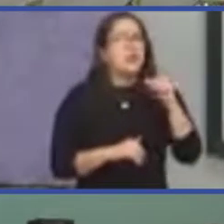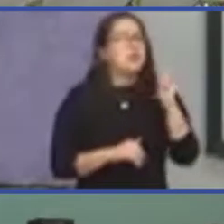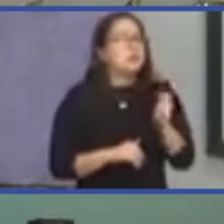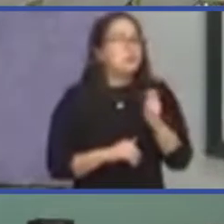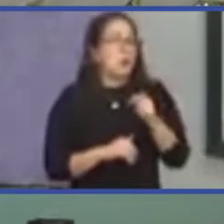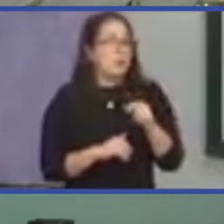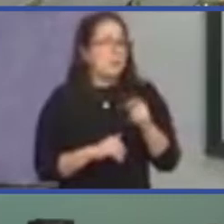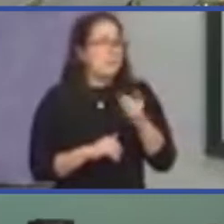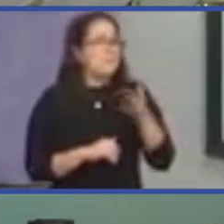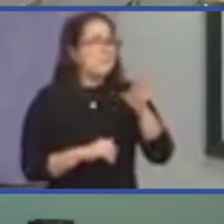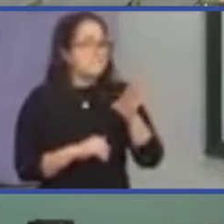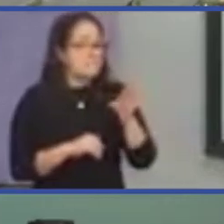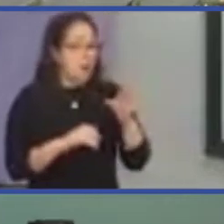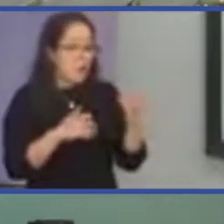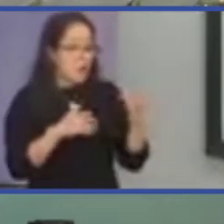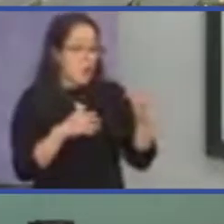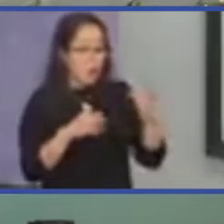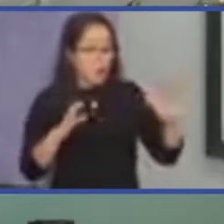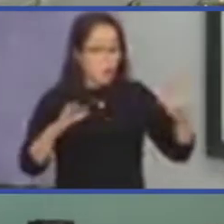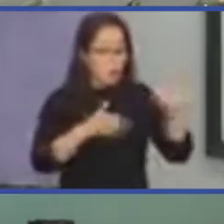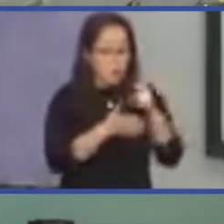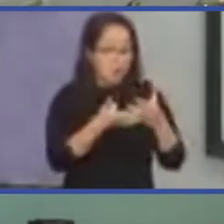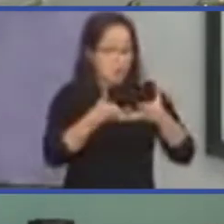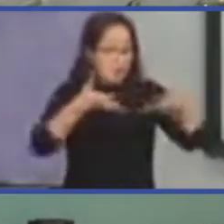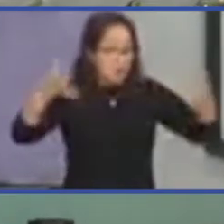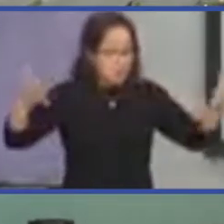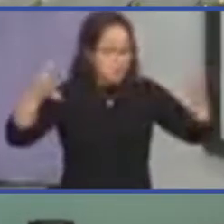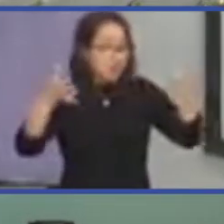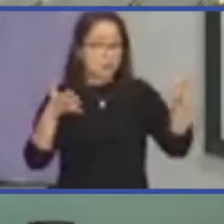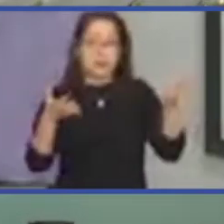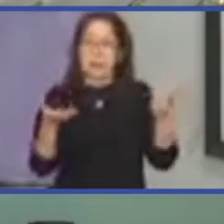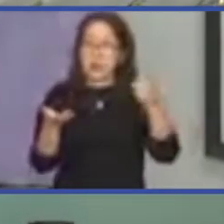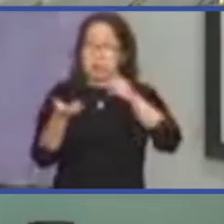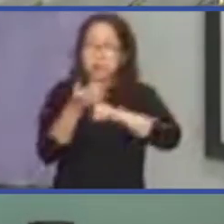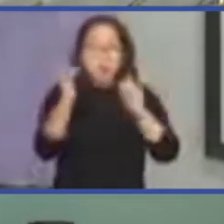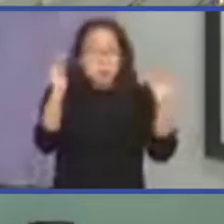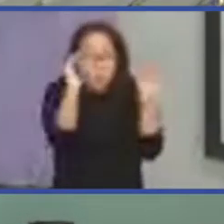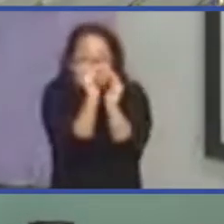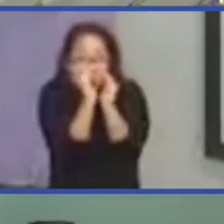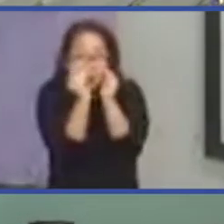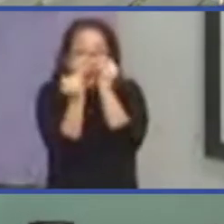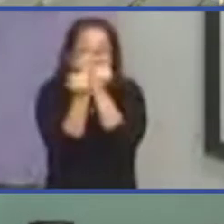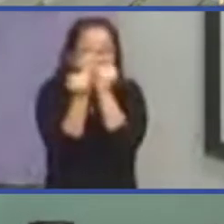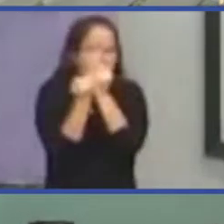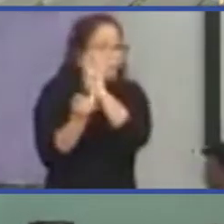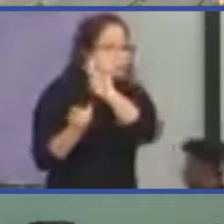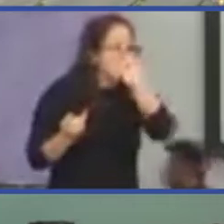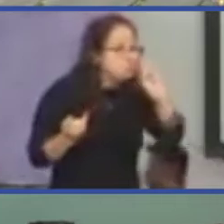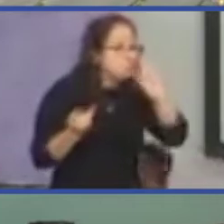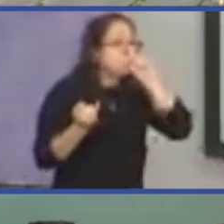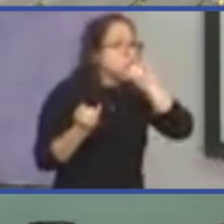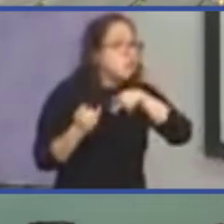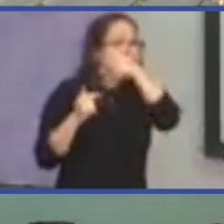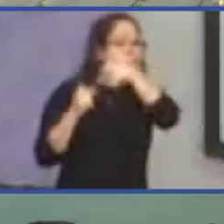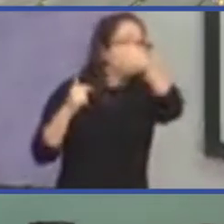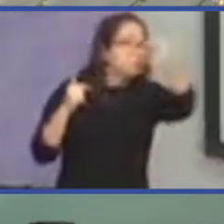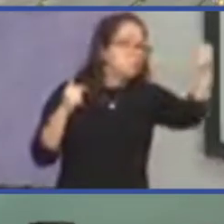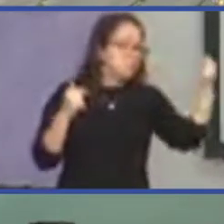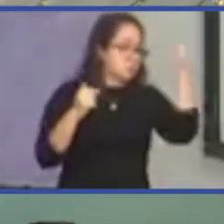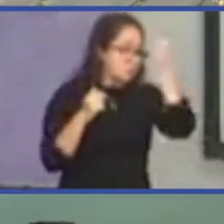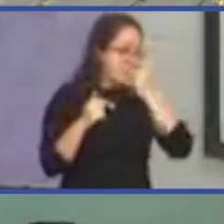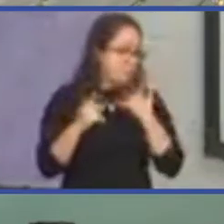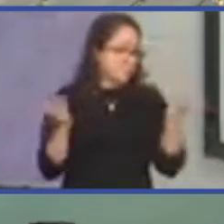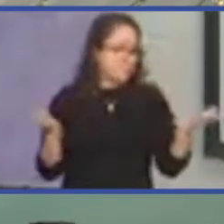la parte grande es igual a las partes chiquitas y se replican estas imágenes, si ven aquí hay unas